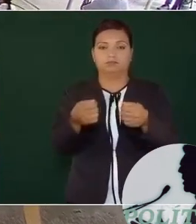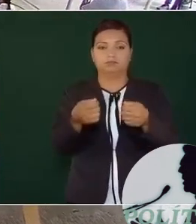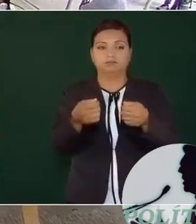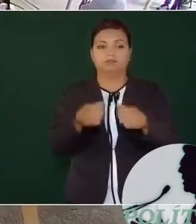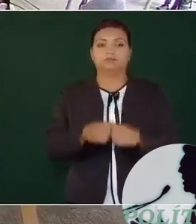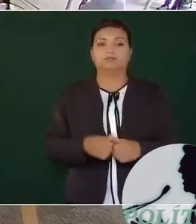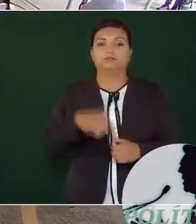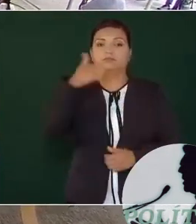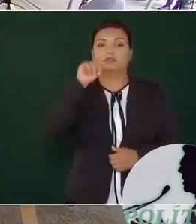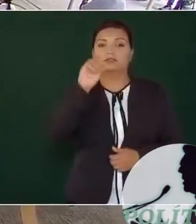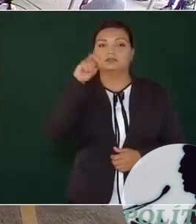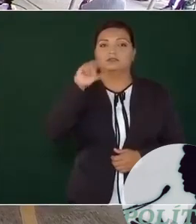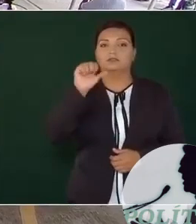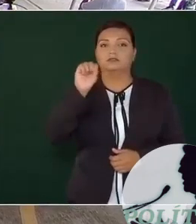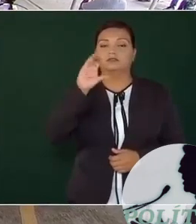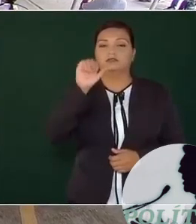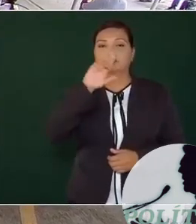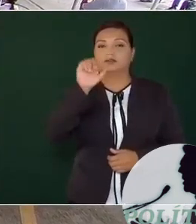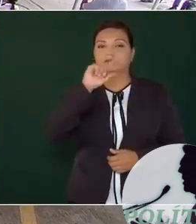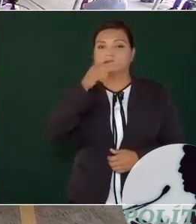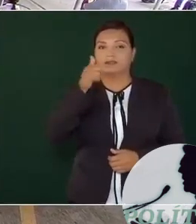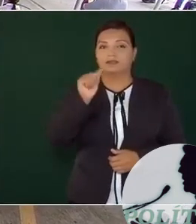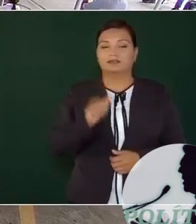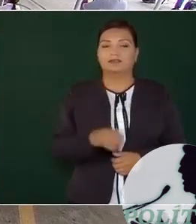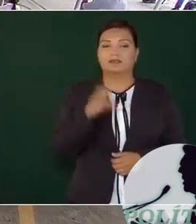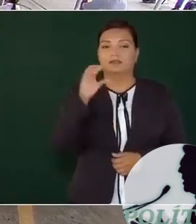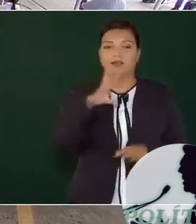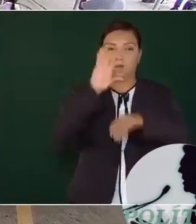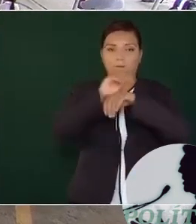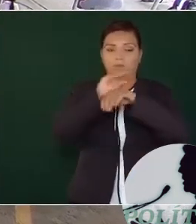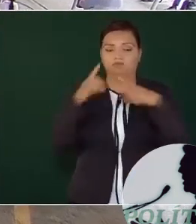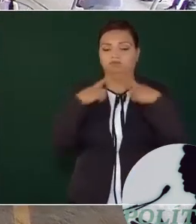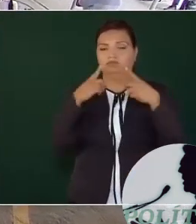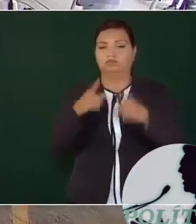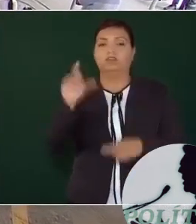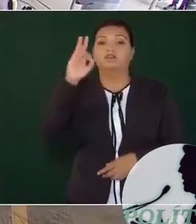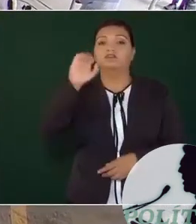a Gastón Azcárraga la concesión, Fox